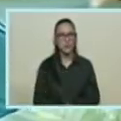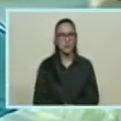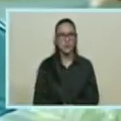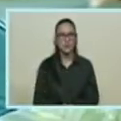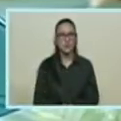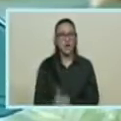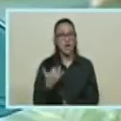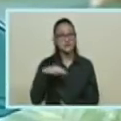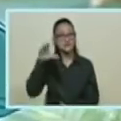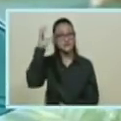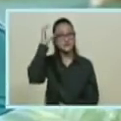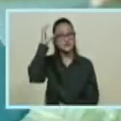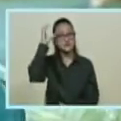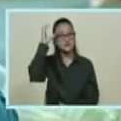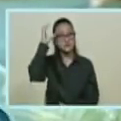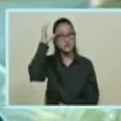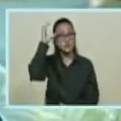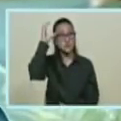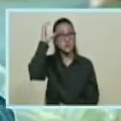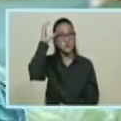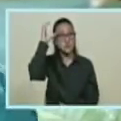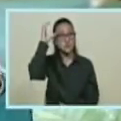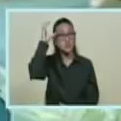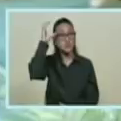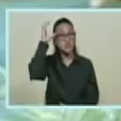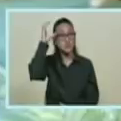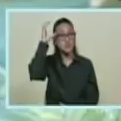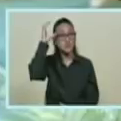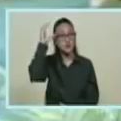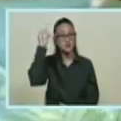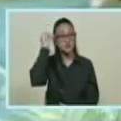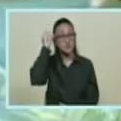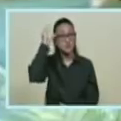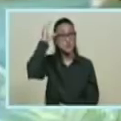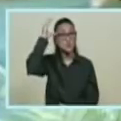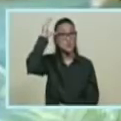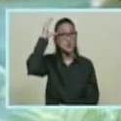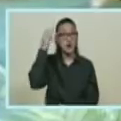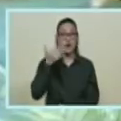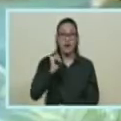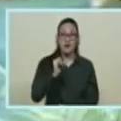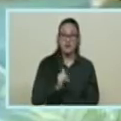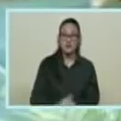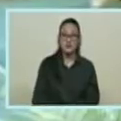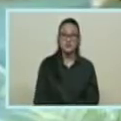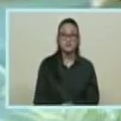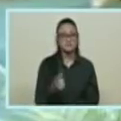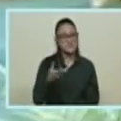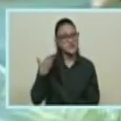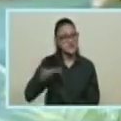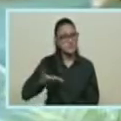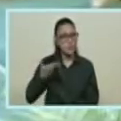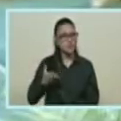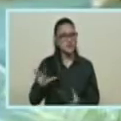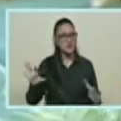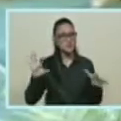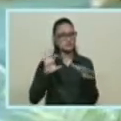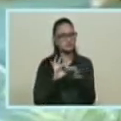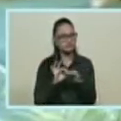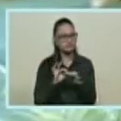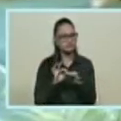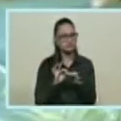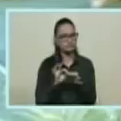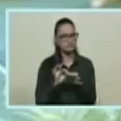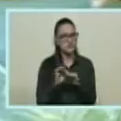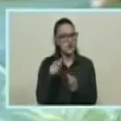Y tiene sabiduría, conciencia y sabiduría son dos componentes clave que unidos hacen un